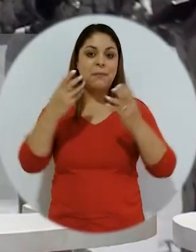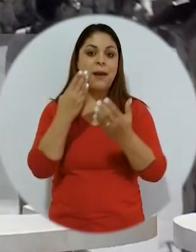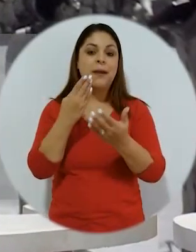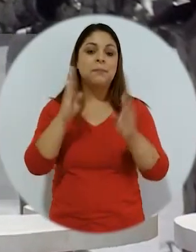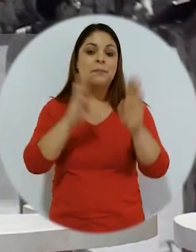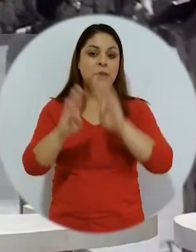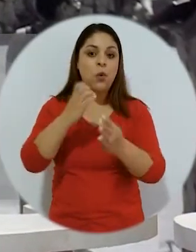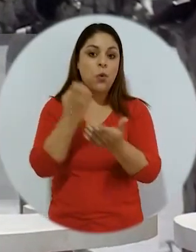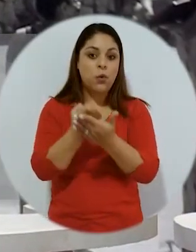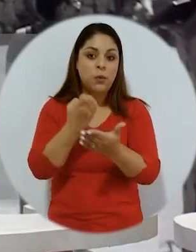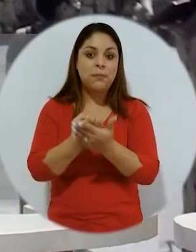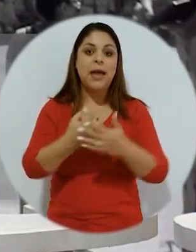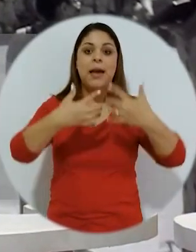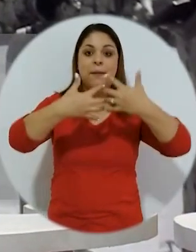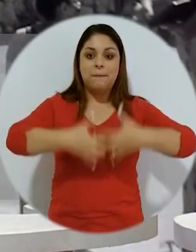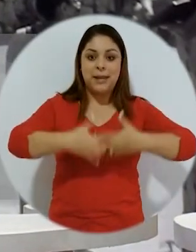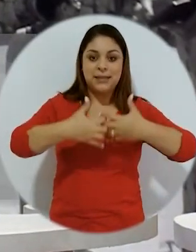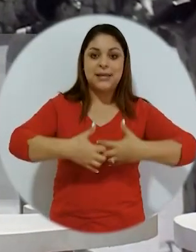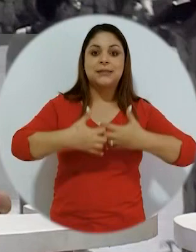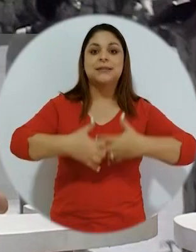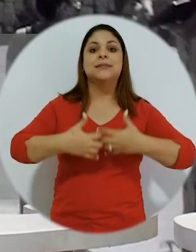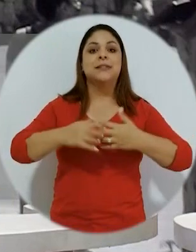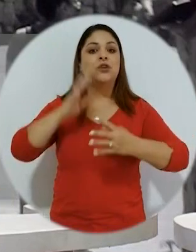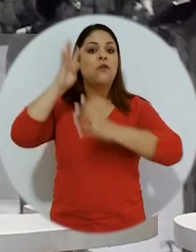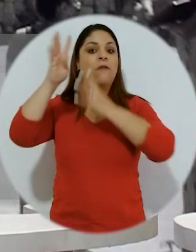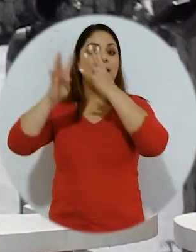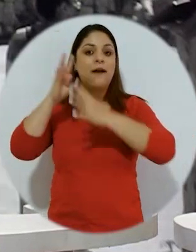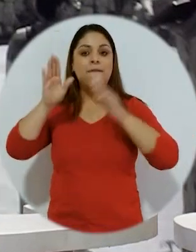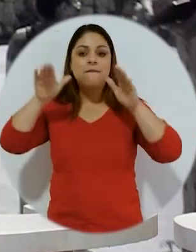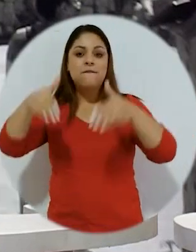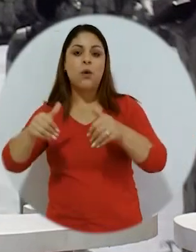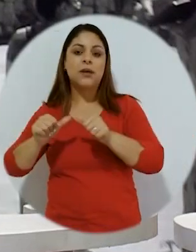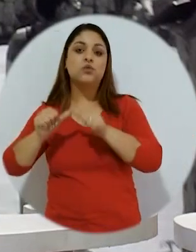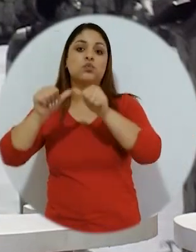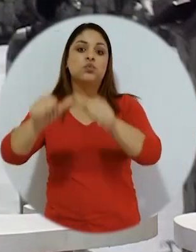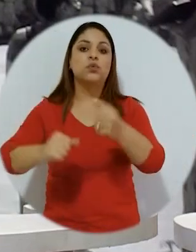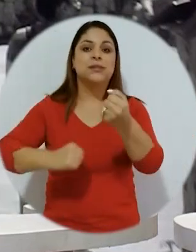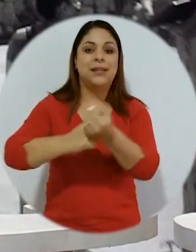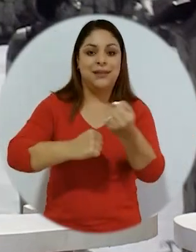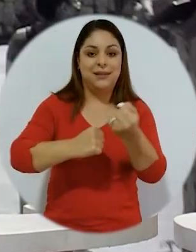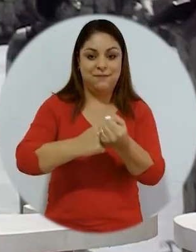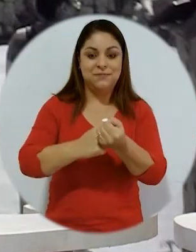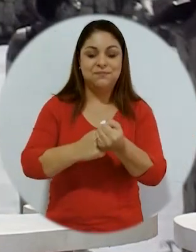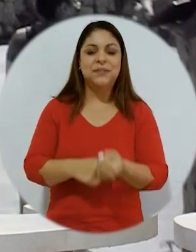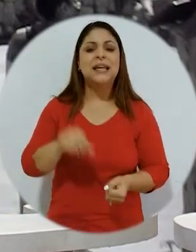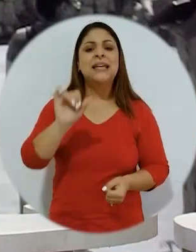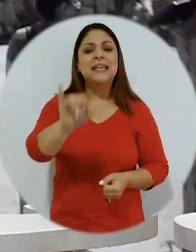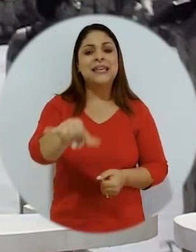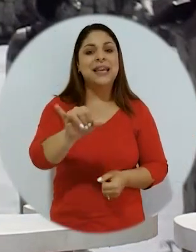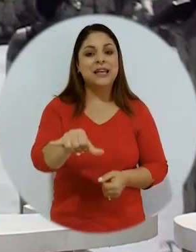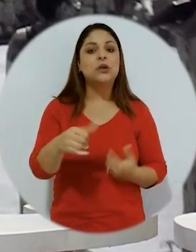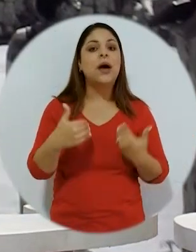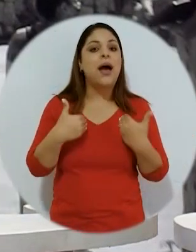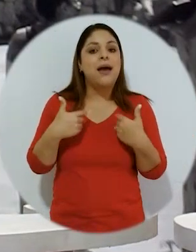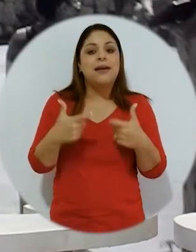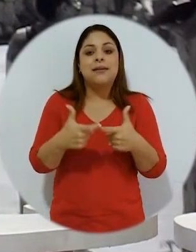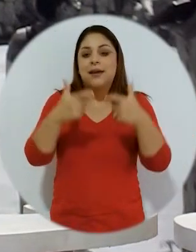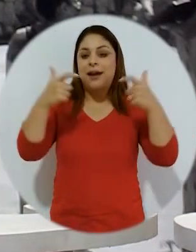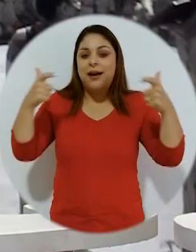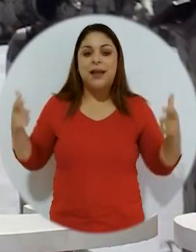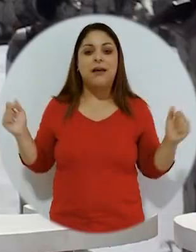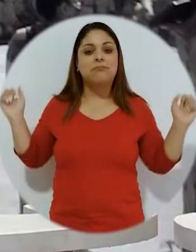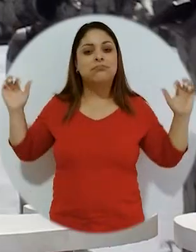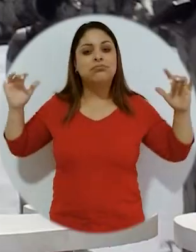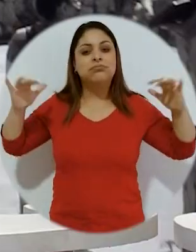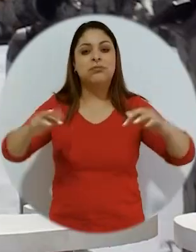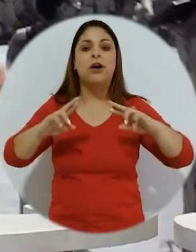al tema pues, de la bioeconomía y el tema de las empresas innovadoras con enfoque sostenible. Y todo esto, pues,